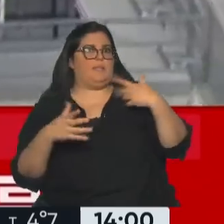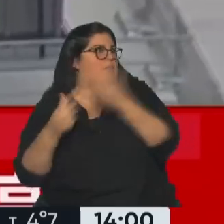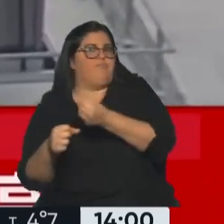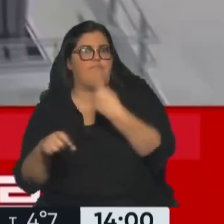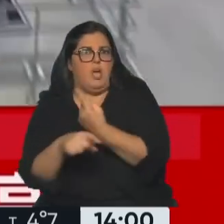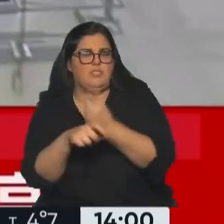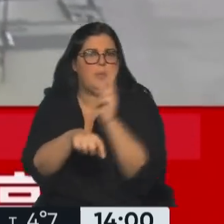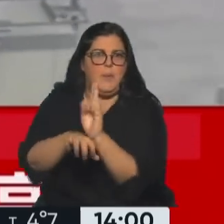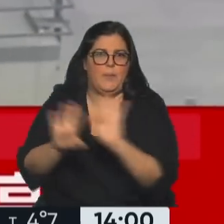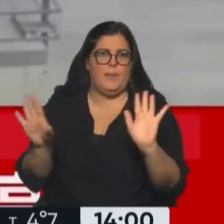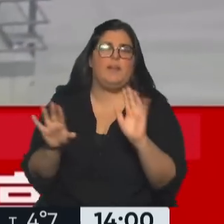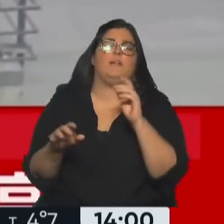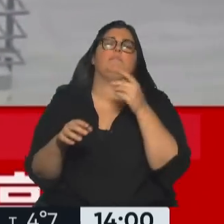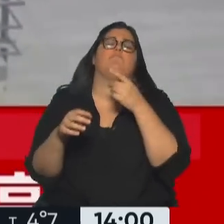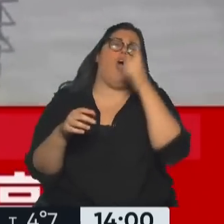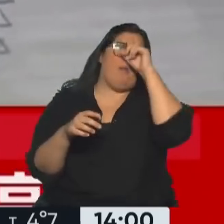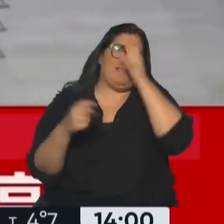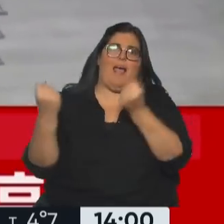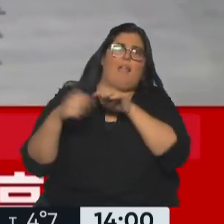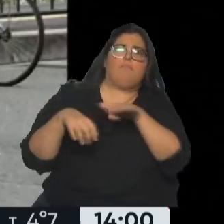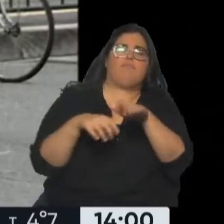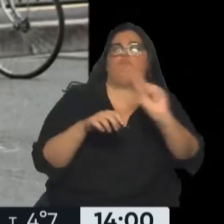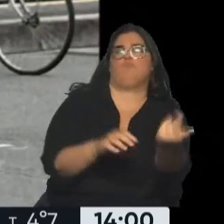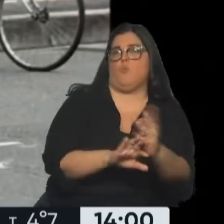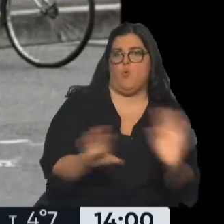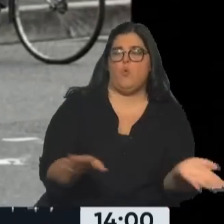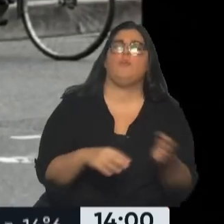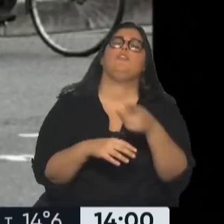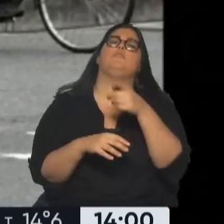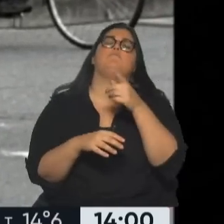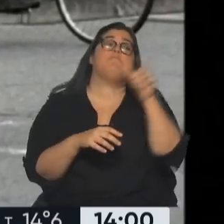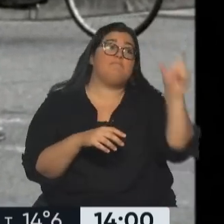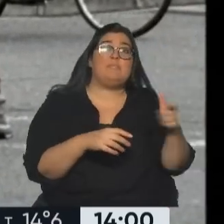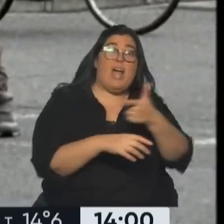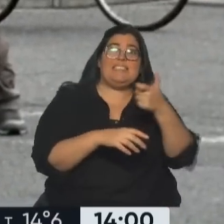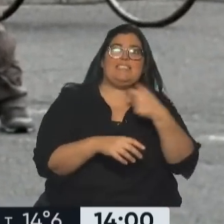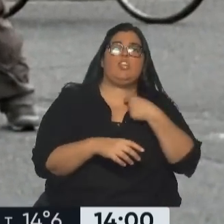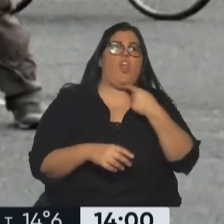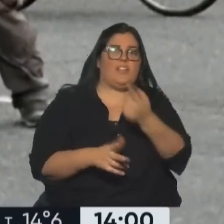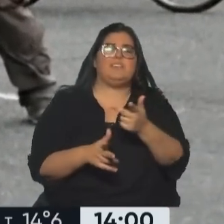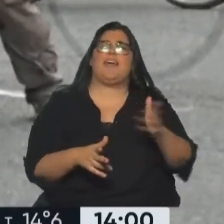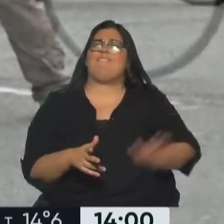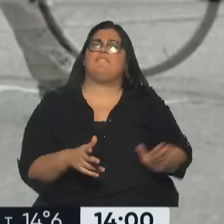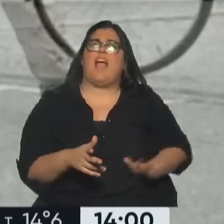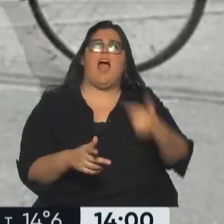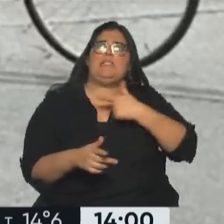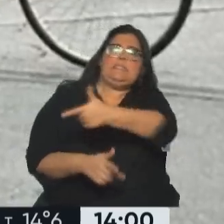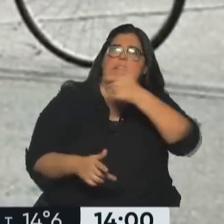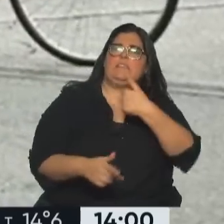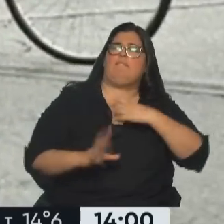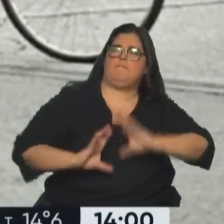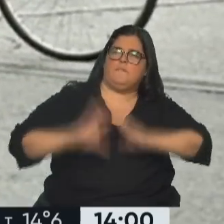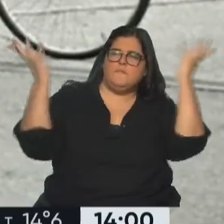al hospital. Aún se investigan los motivos del crimen, pero el asesino alegó que deseaba matar a Abe por estar disgustado con él